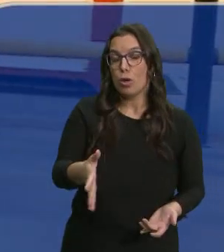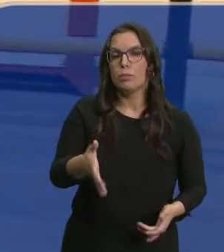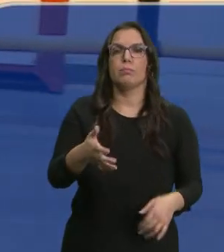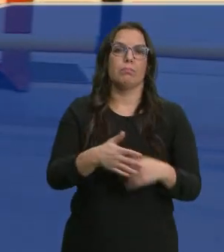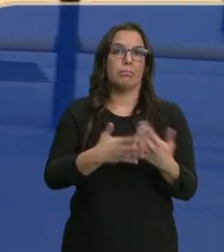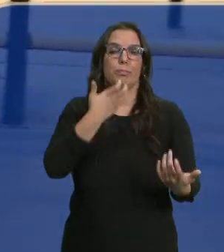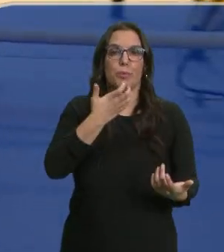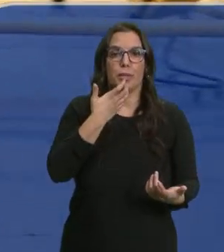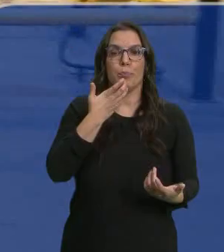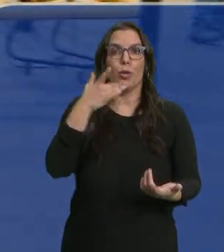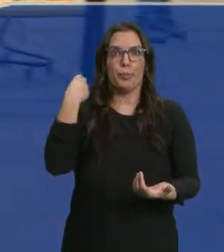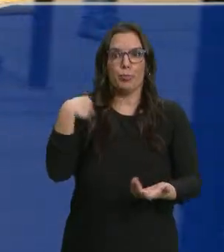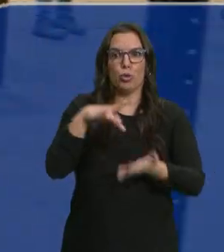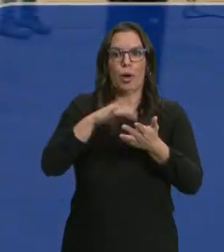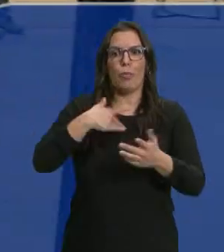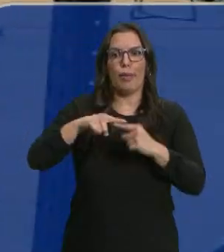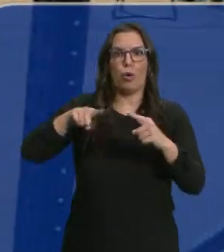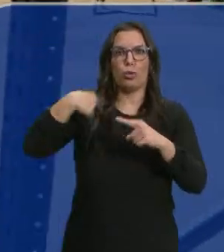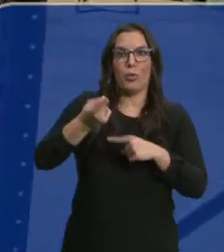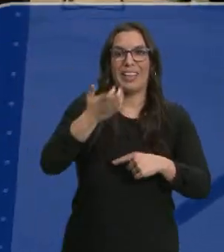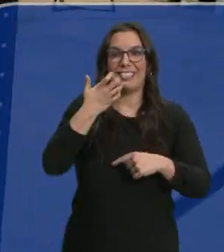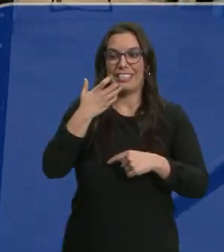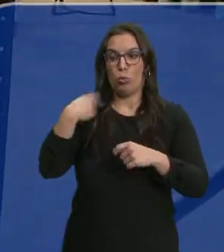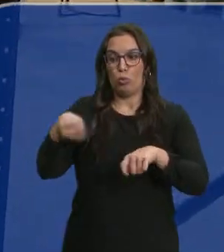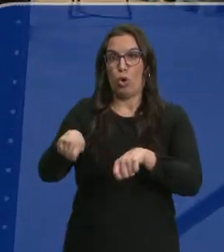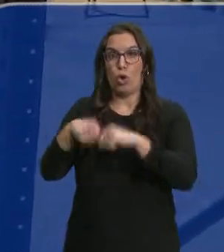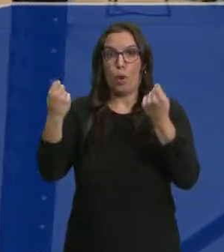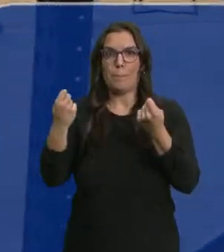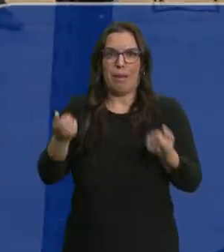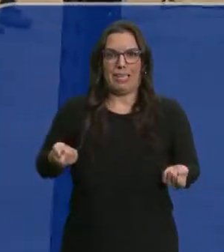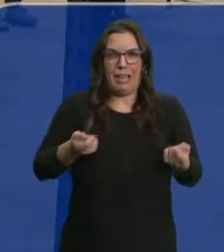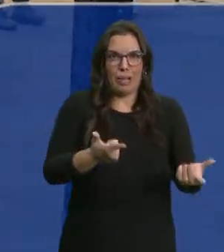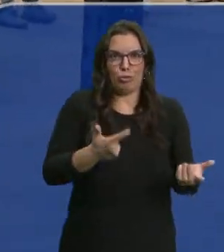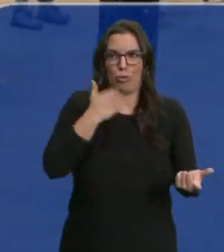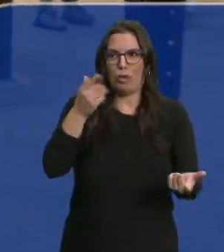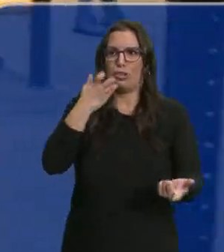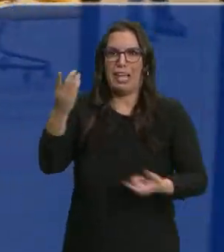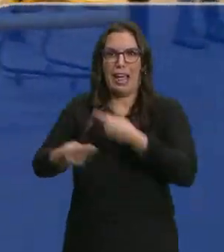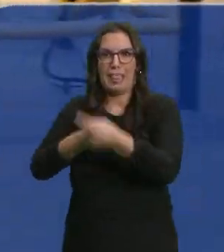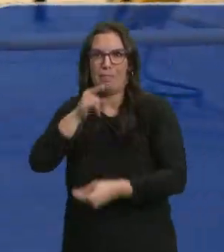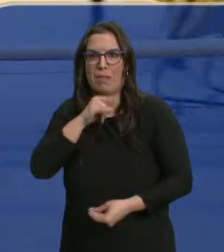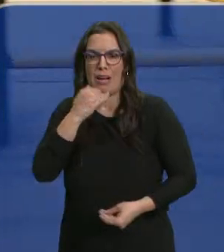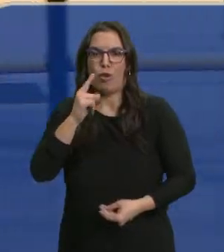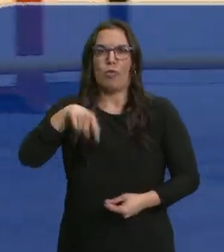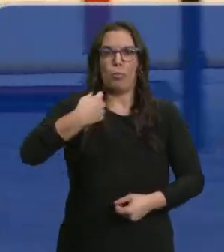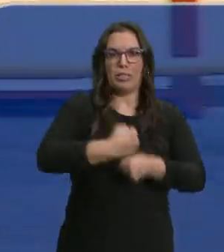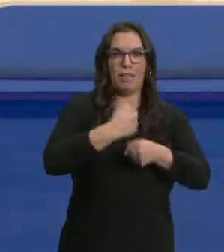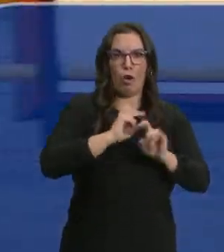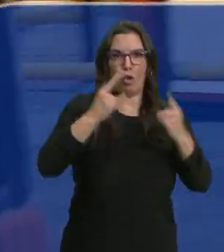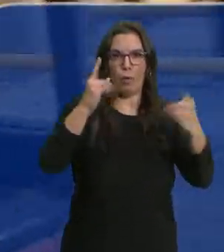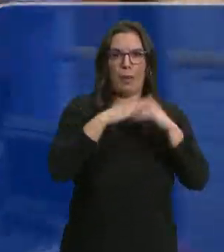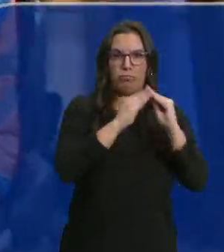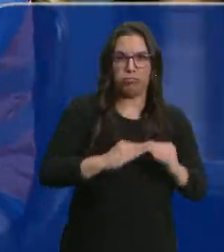han sido los inconvenientes que se pueden generar. Si el embalaje se rompe, conlleva un coste económico y también más trabajo del personal